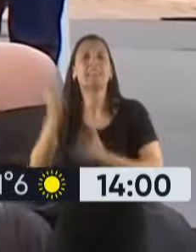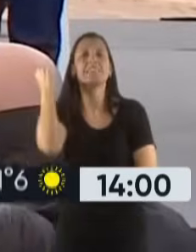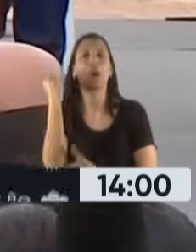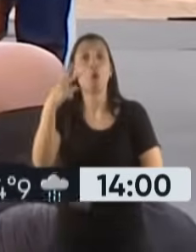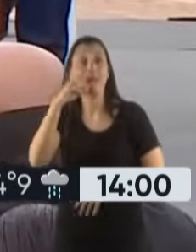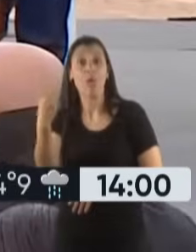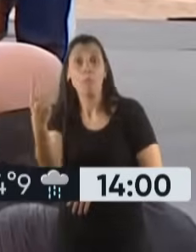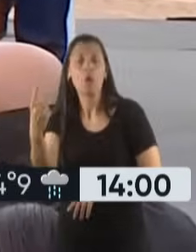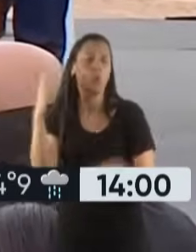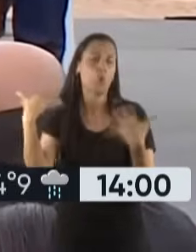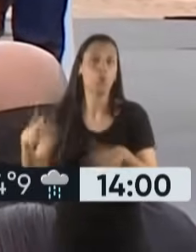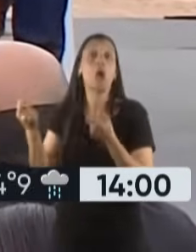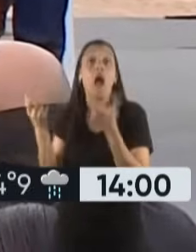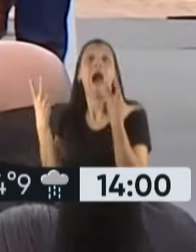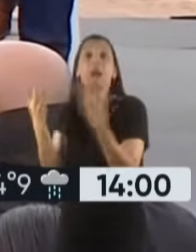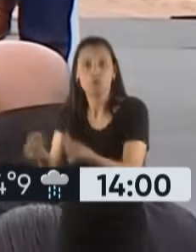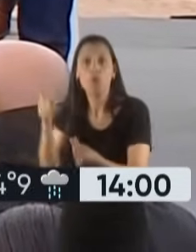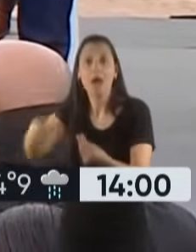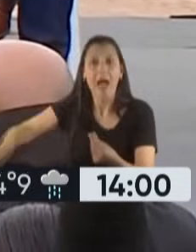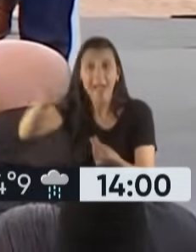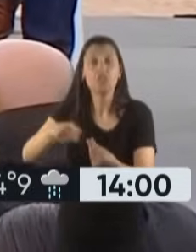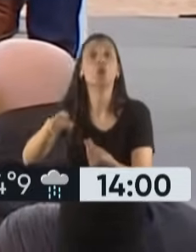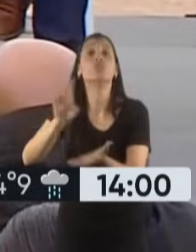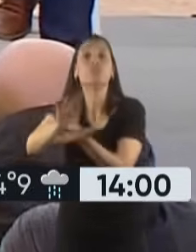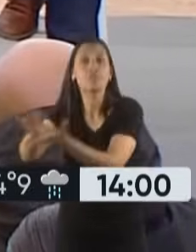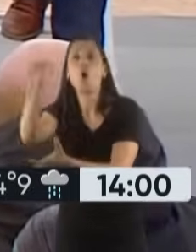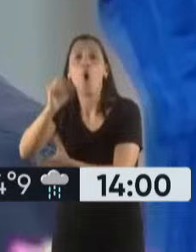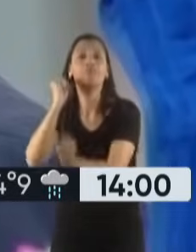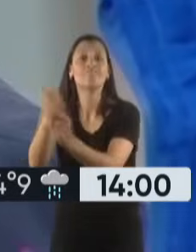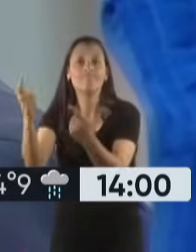quedado trabajando sin los aportes.